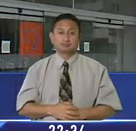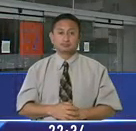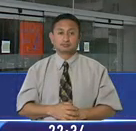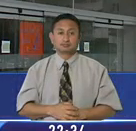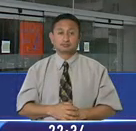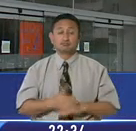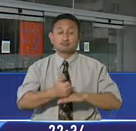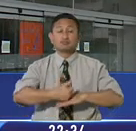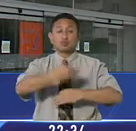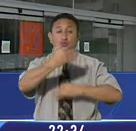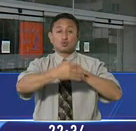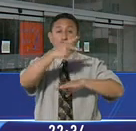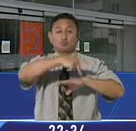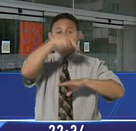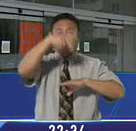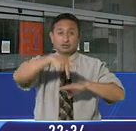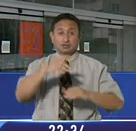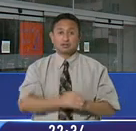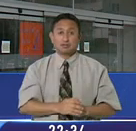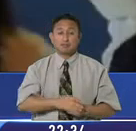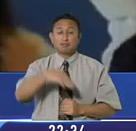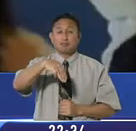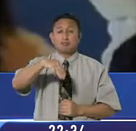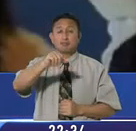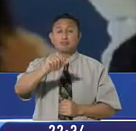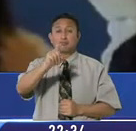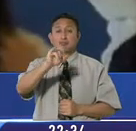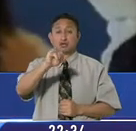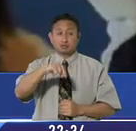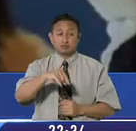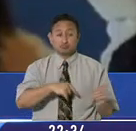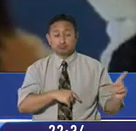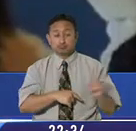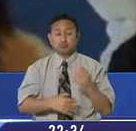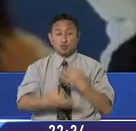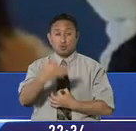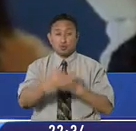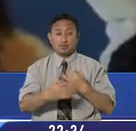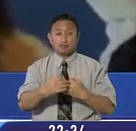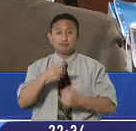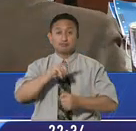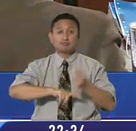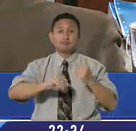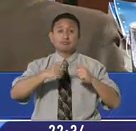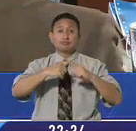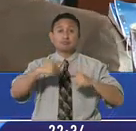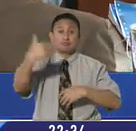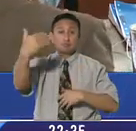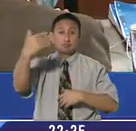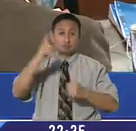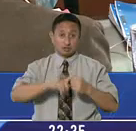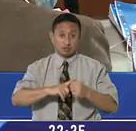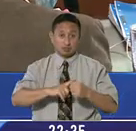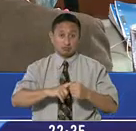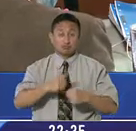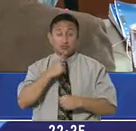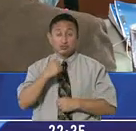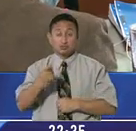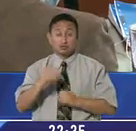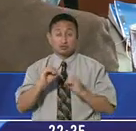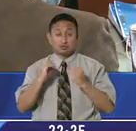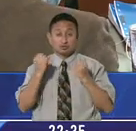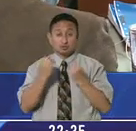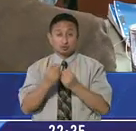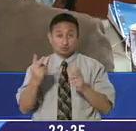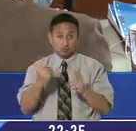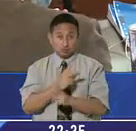El juez penal de Pichincha, Máximo Ortega, llamó a juicio a Sebastián Yunda, hijo del exalcalde de Quito, Jorge Yunda, por el presunto delito de